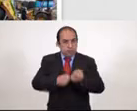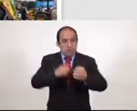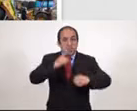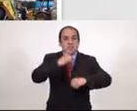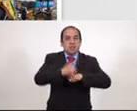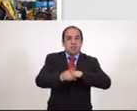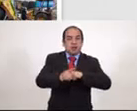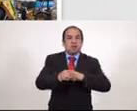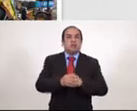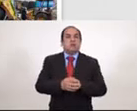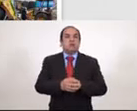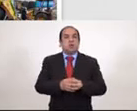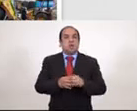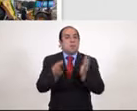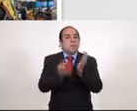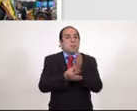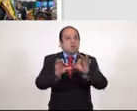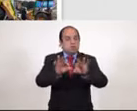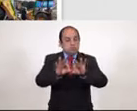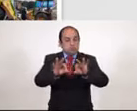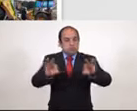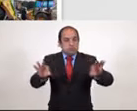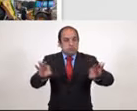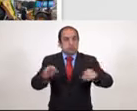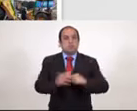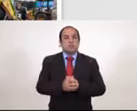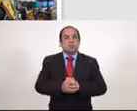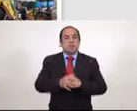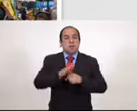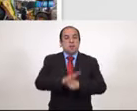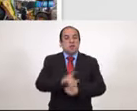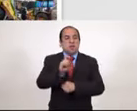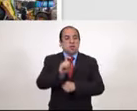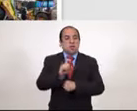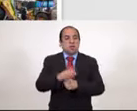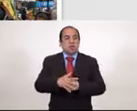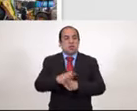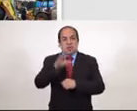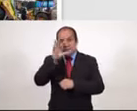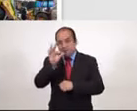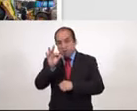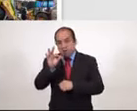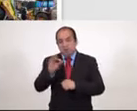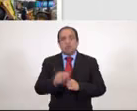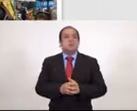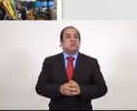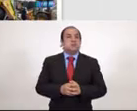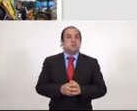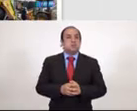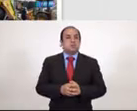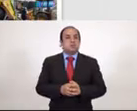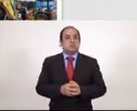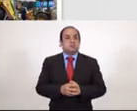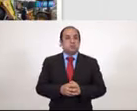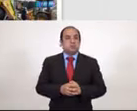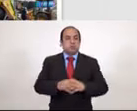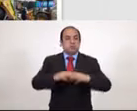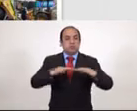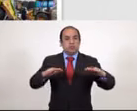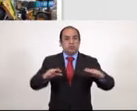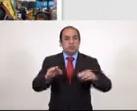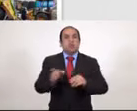tubo. La presión del agua ocasionó la falla del concreto del tubo, que ya no tenía